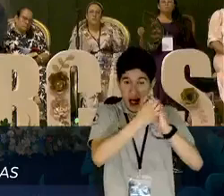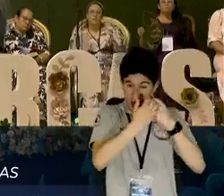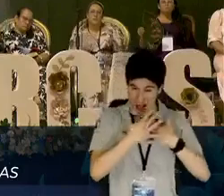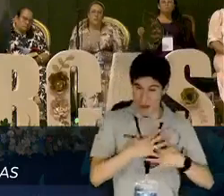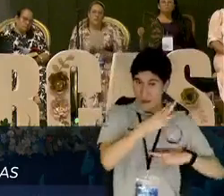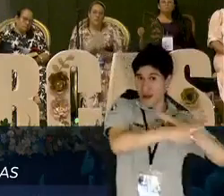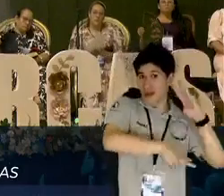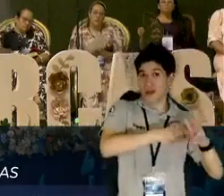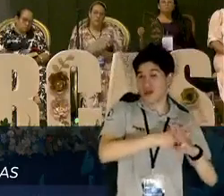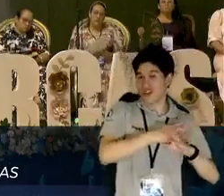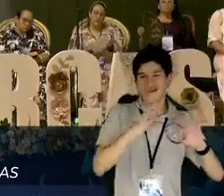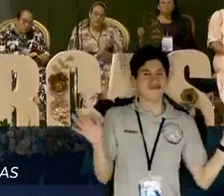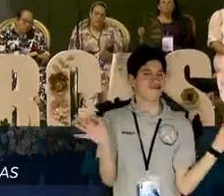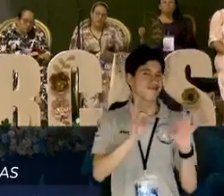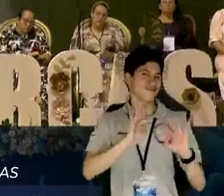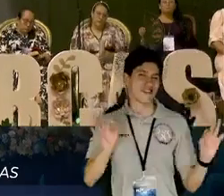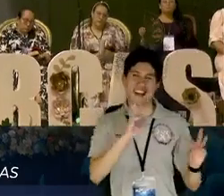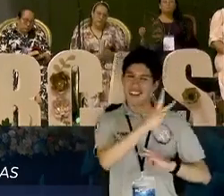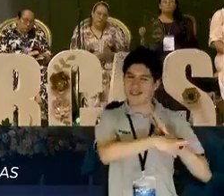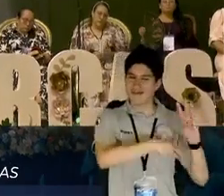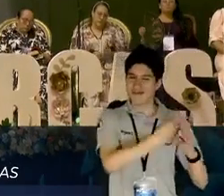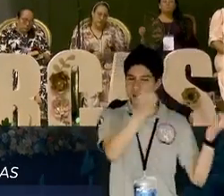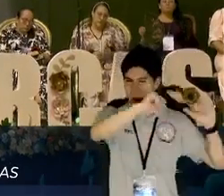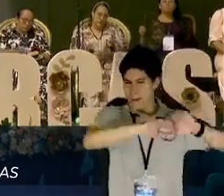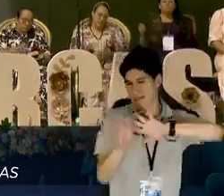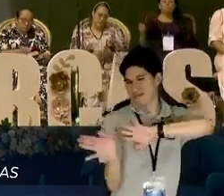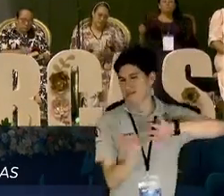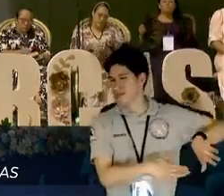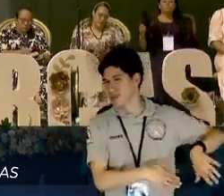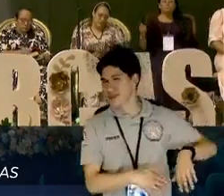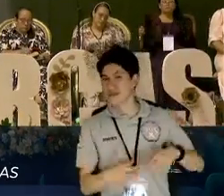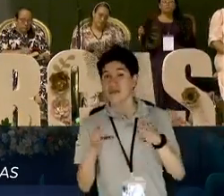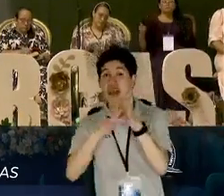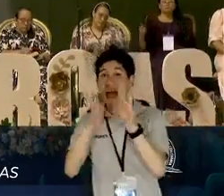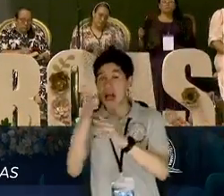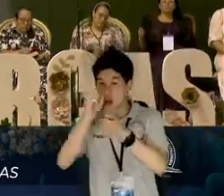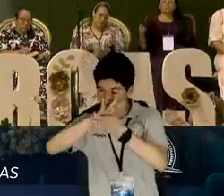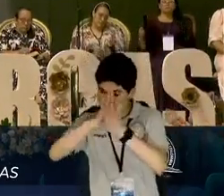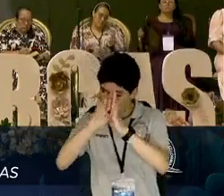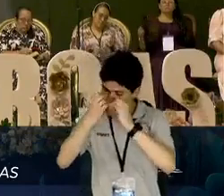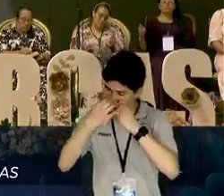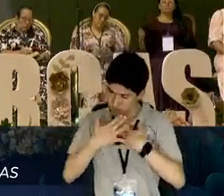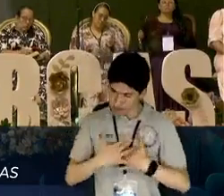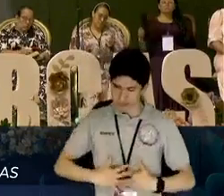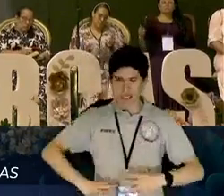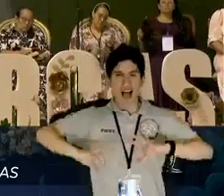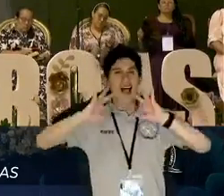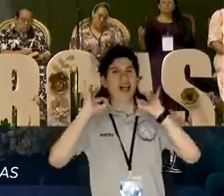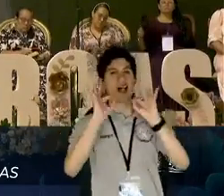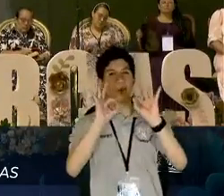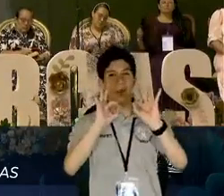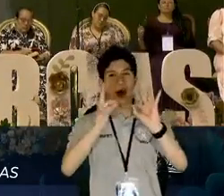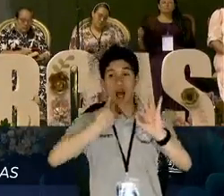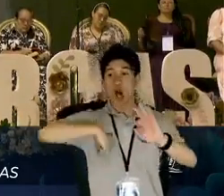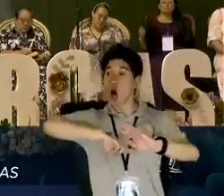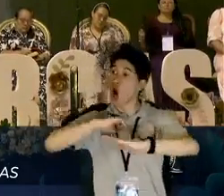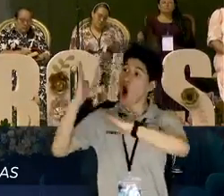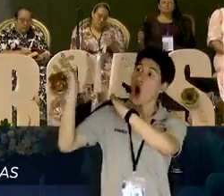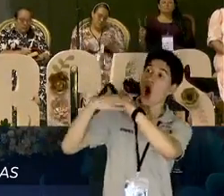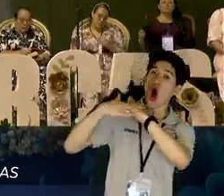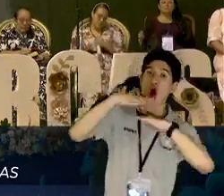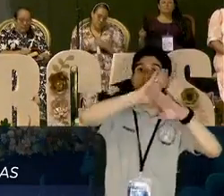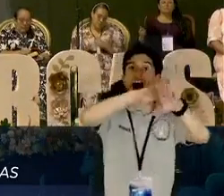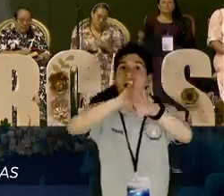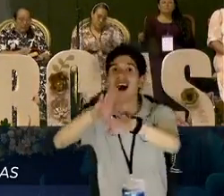como el mundo la da. Estamos llamados a permanecer en la unidad, a ser solícitos por medio